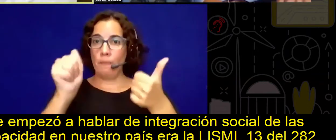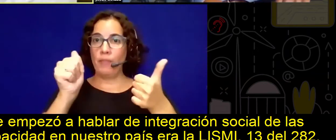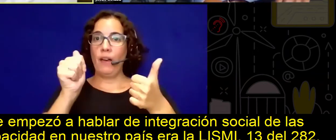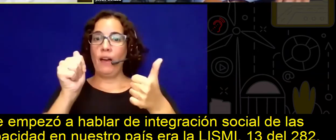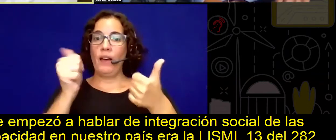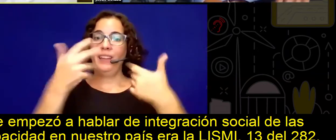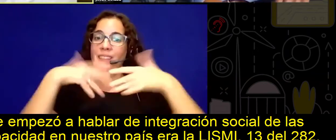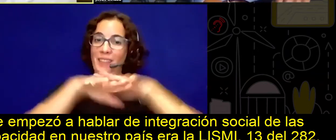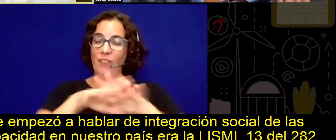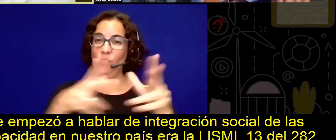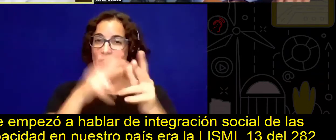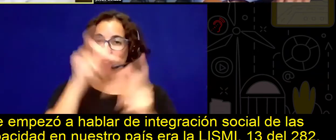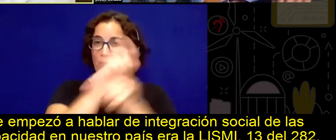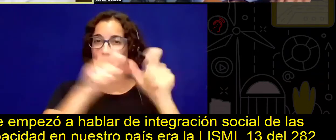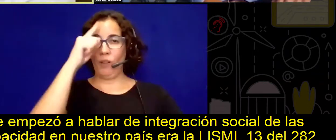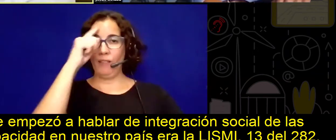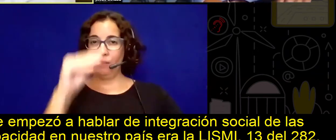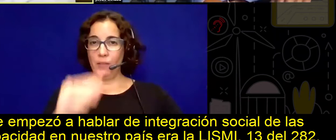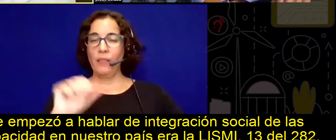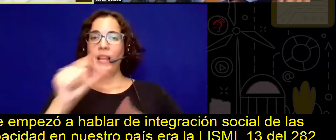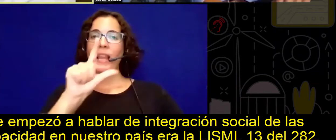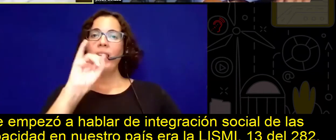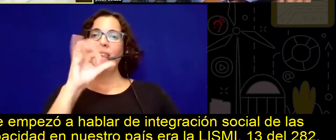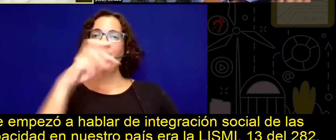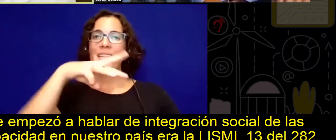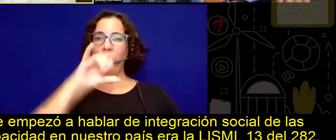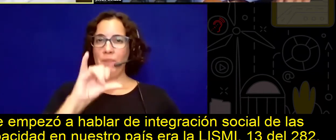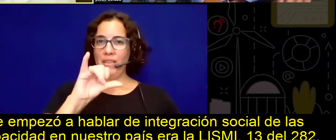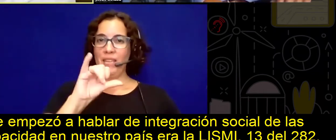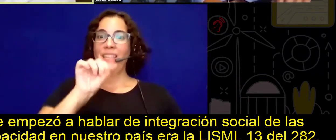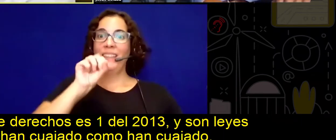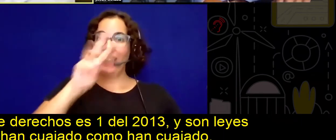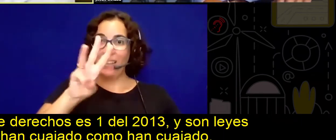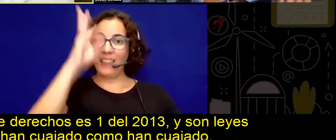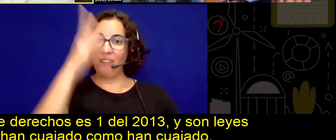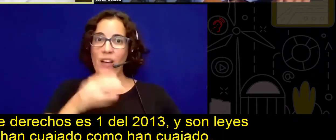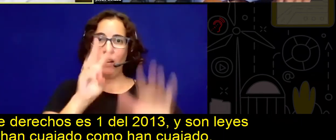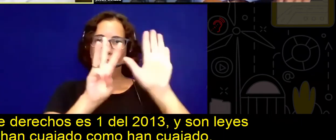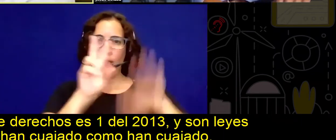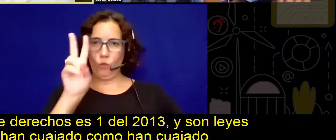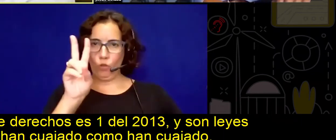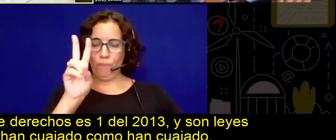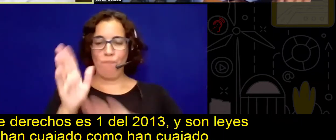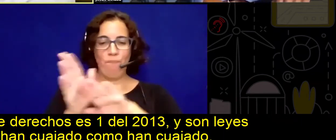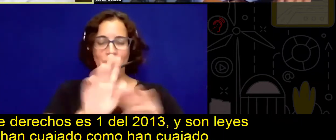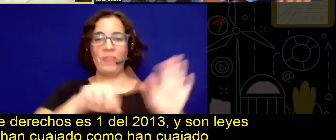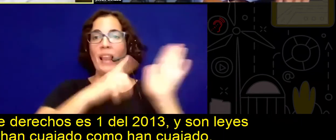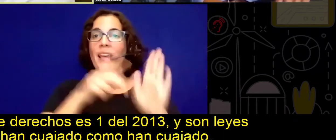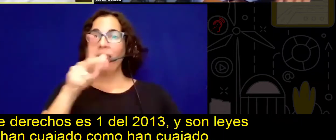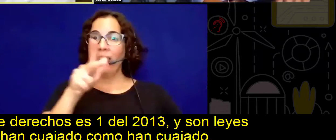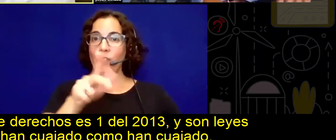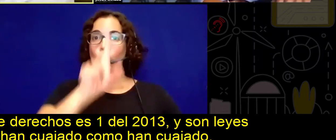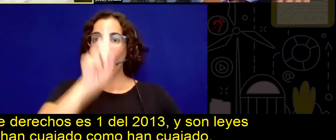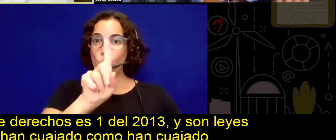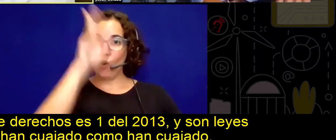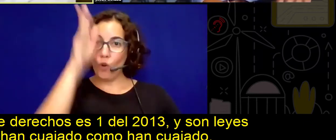con discapacidad en nuestro país, era la LISMI, la 13 del 82. Y la ley de derechos es la 1 del